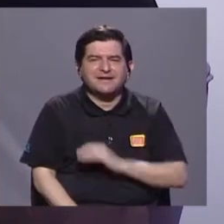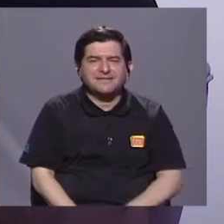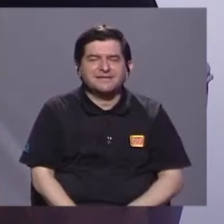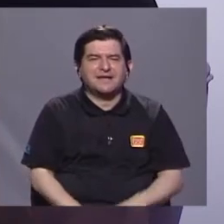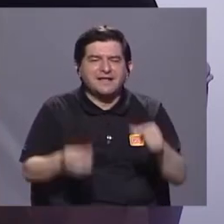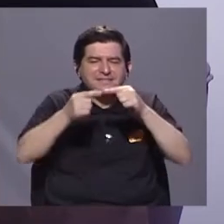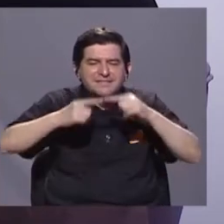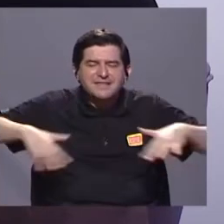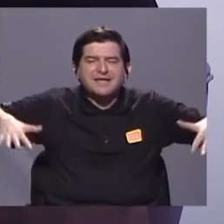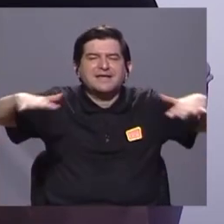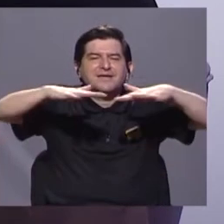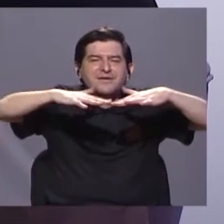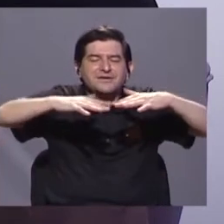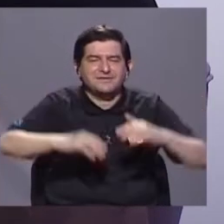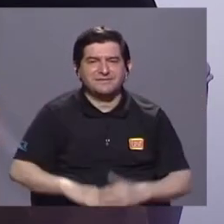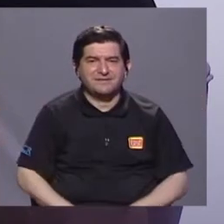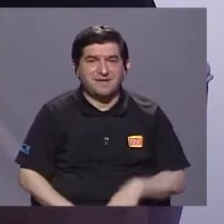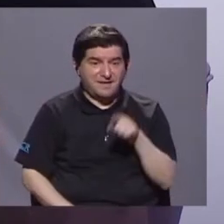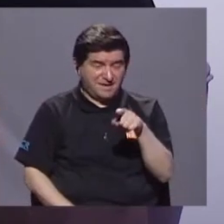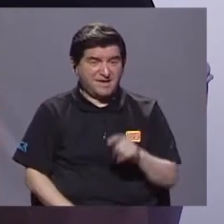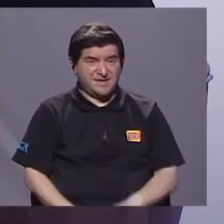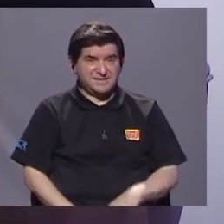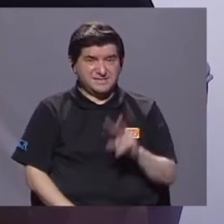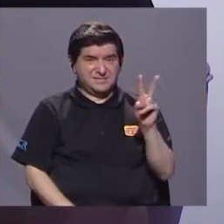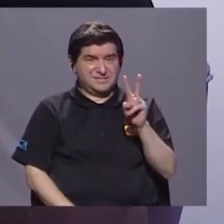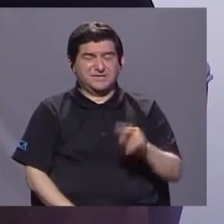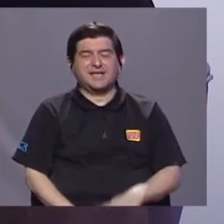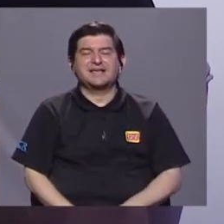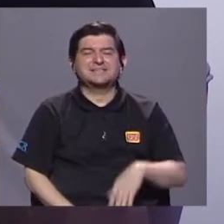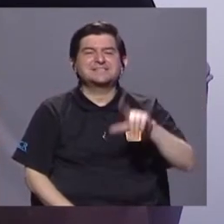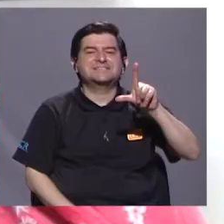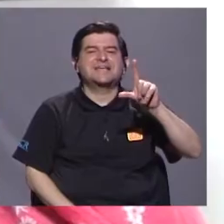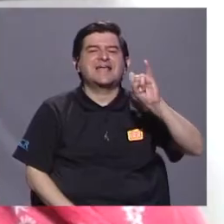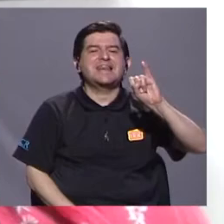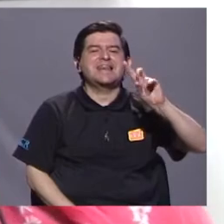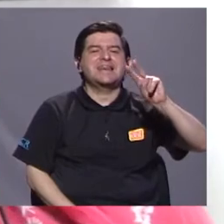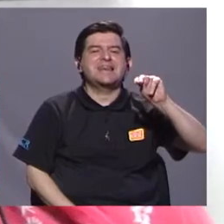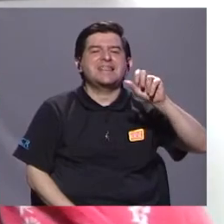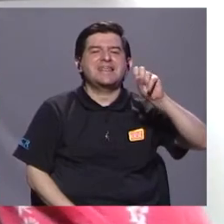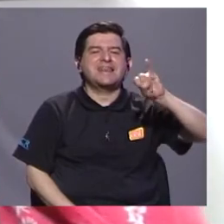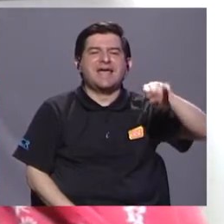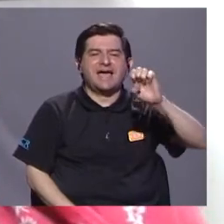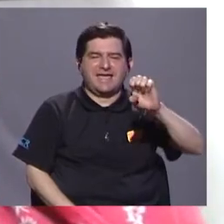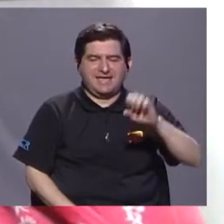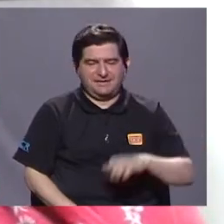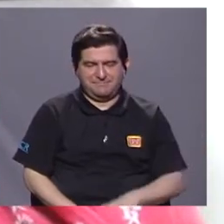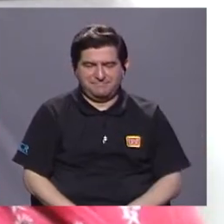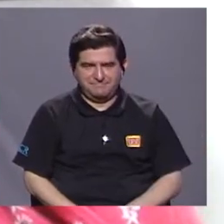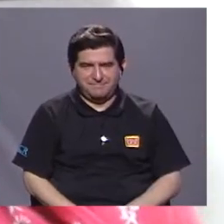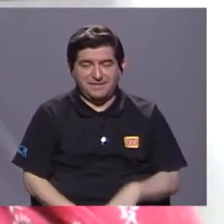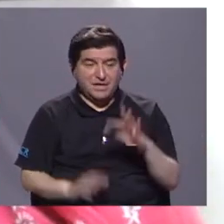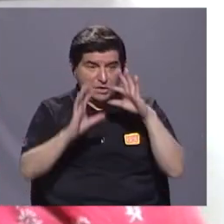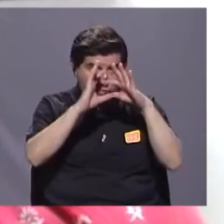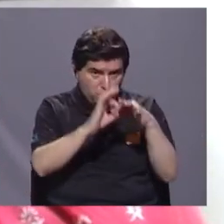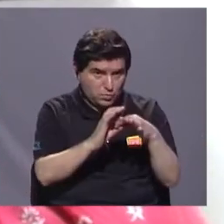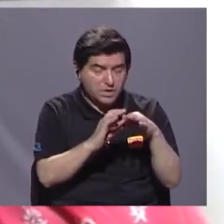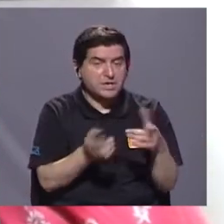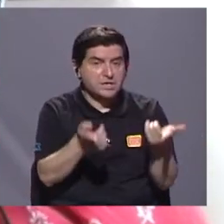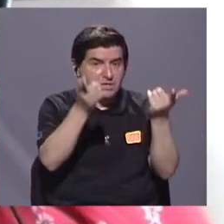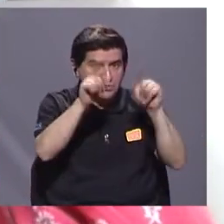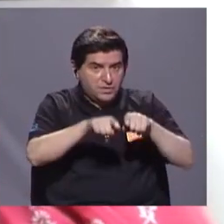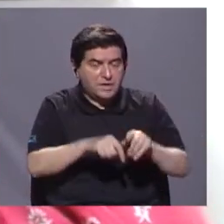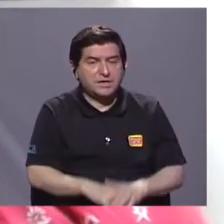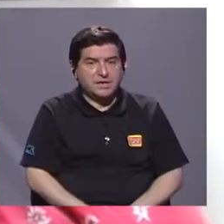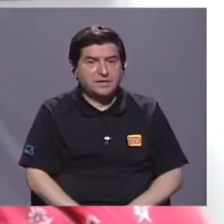geográfica y eso en realidad en biología se llama linaje o sea un linaje asociado a